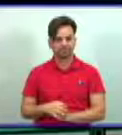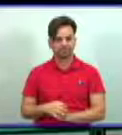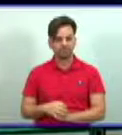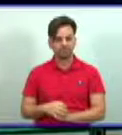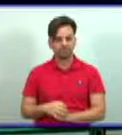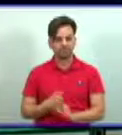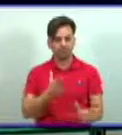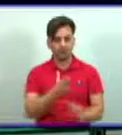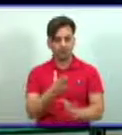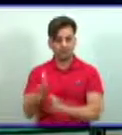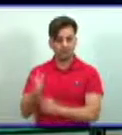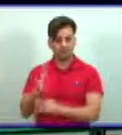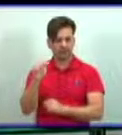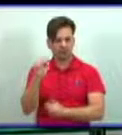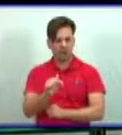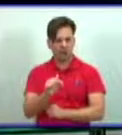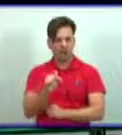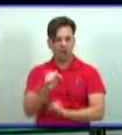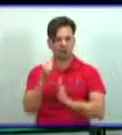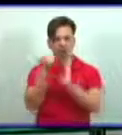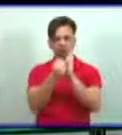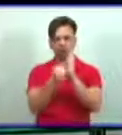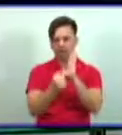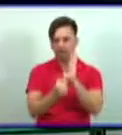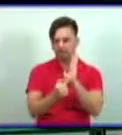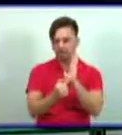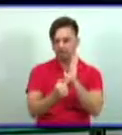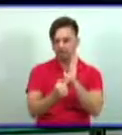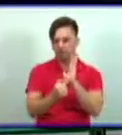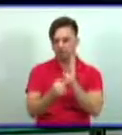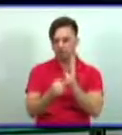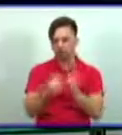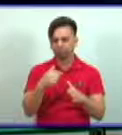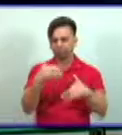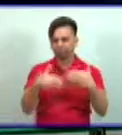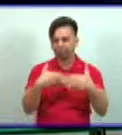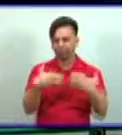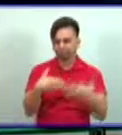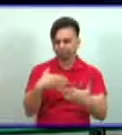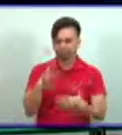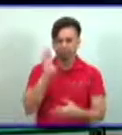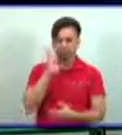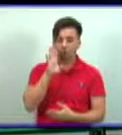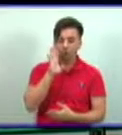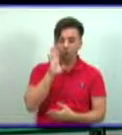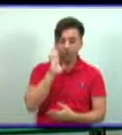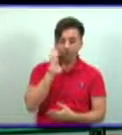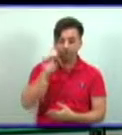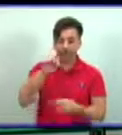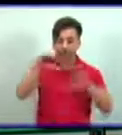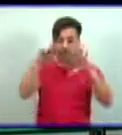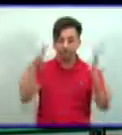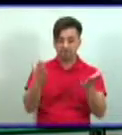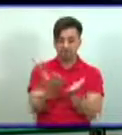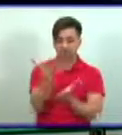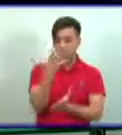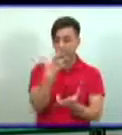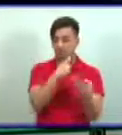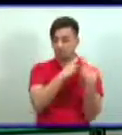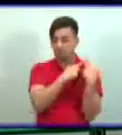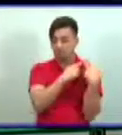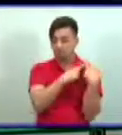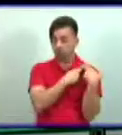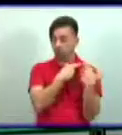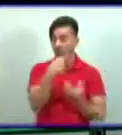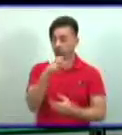contaminan la atmósfera y de los que somos responsables en su mayoría los seres humanos. Veamos esos elementos que contaminan